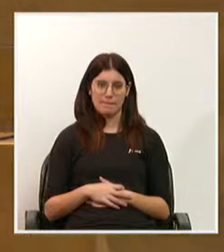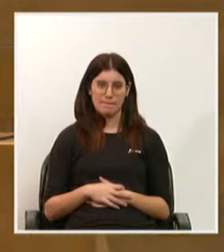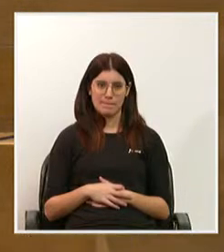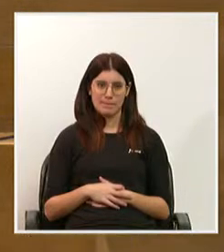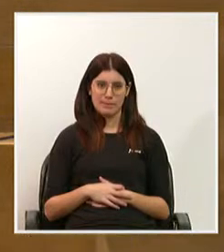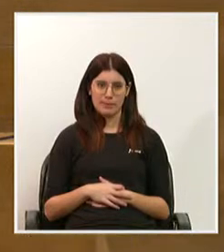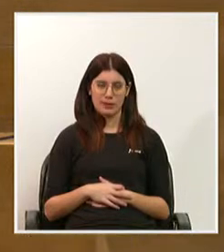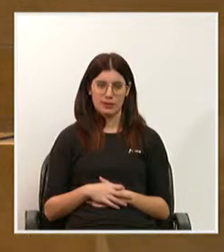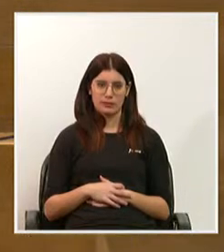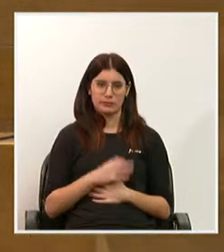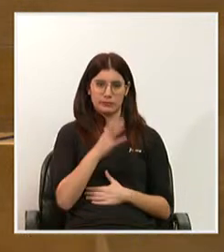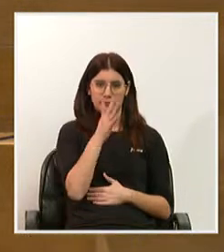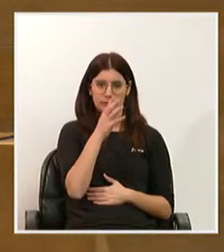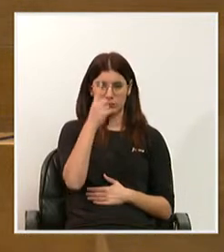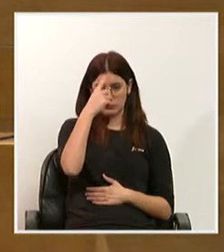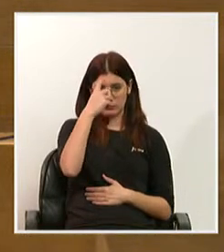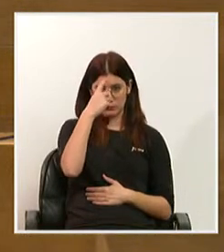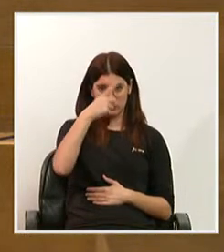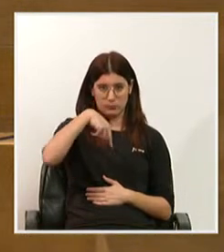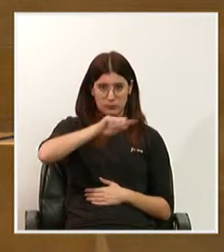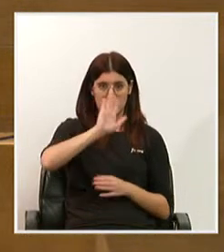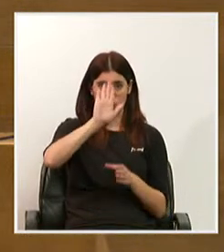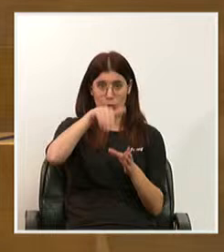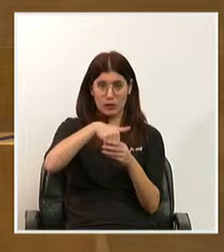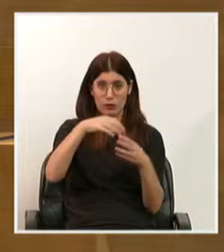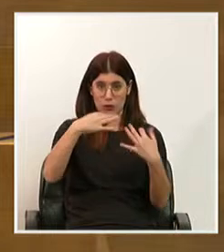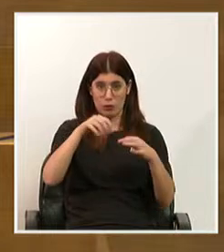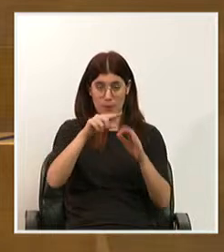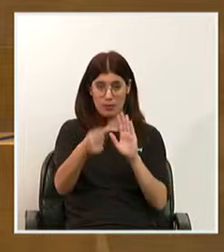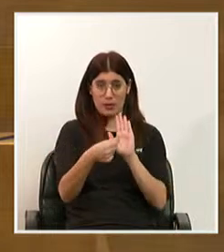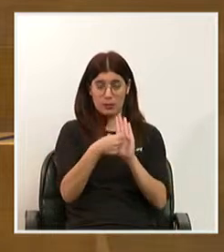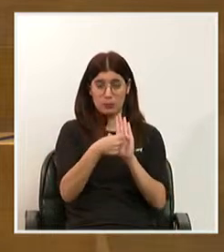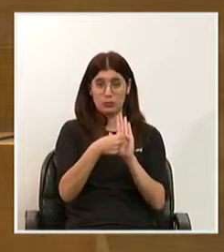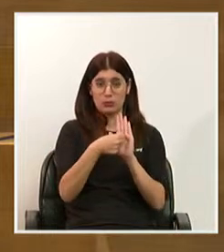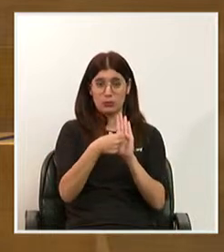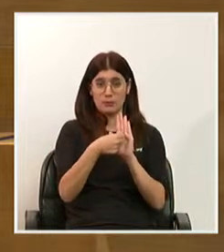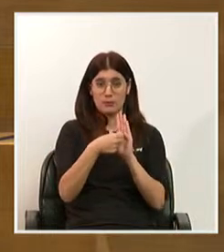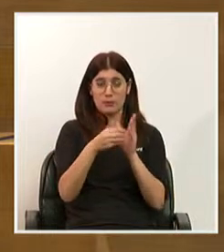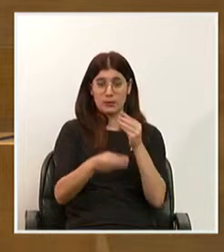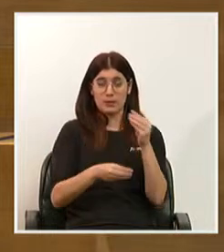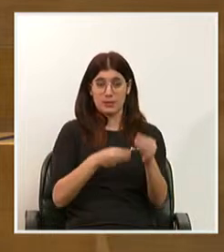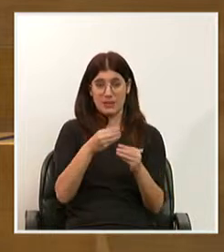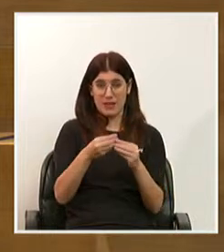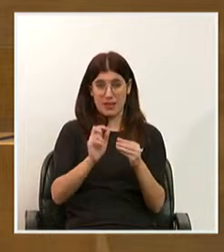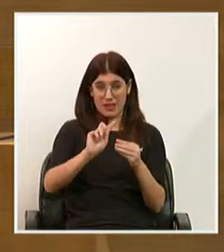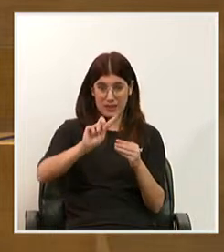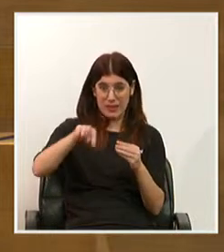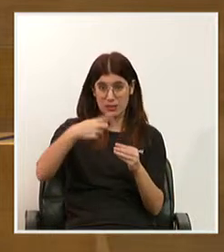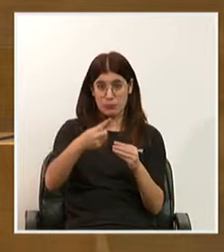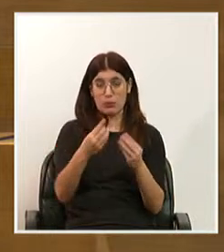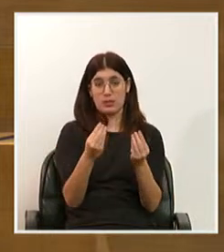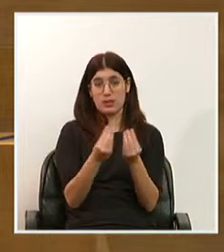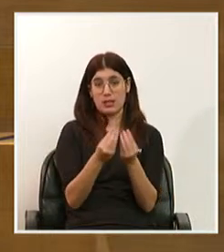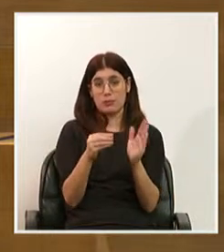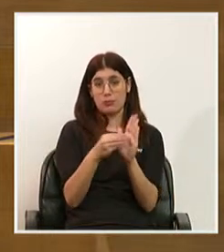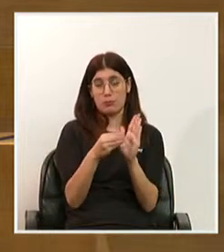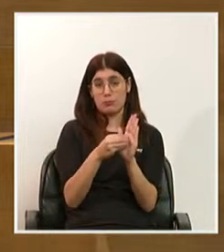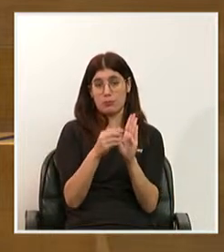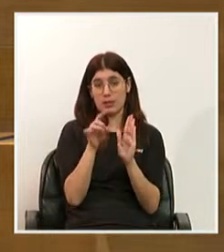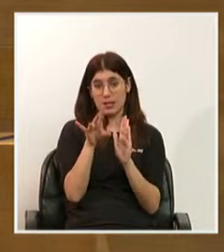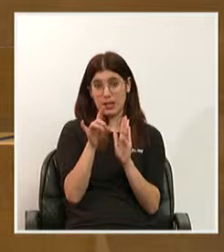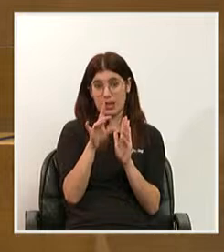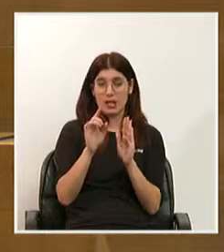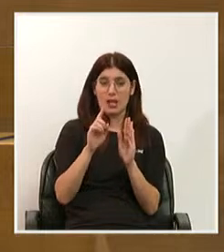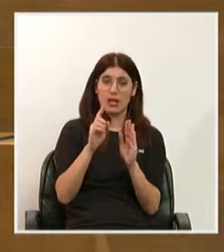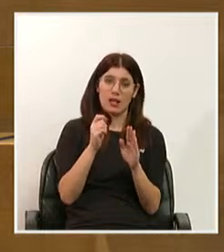gracias recuerdo tambi que la votación ordinaria de este tendr lugar ación del punto 15 y no antes de las